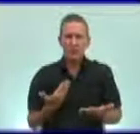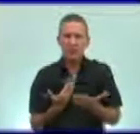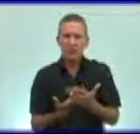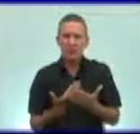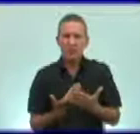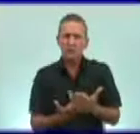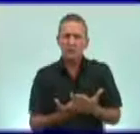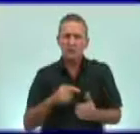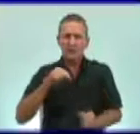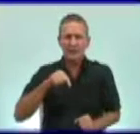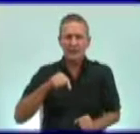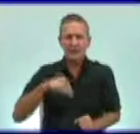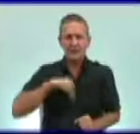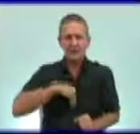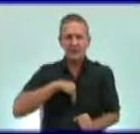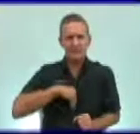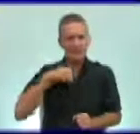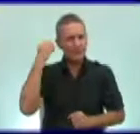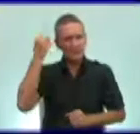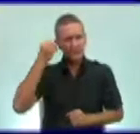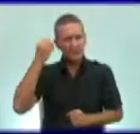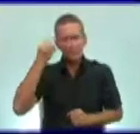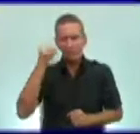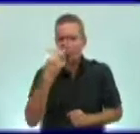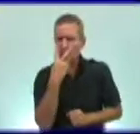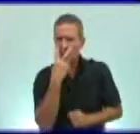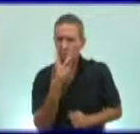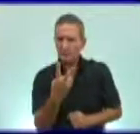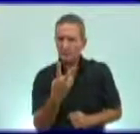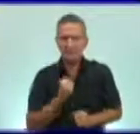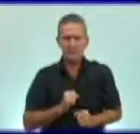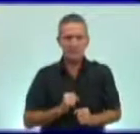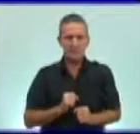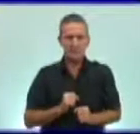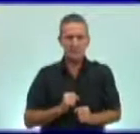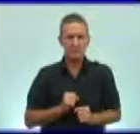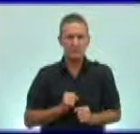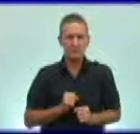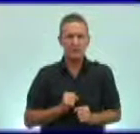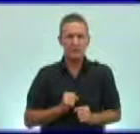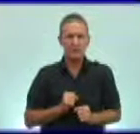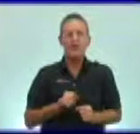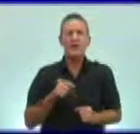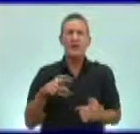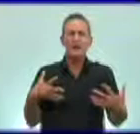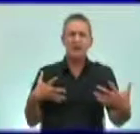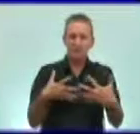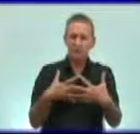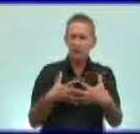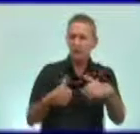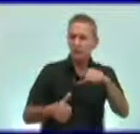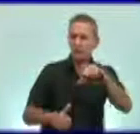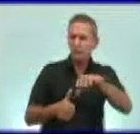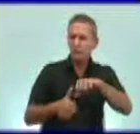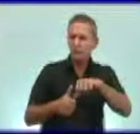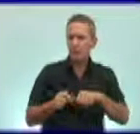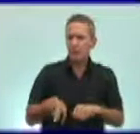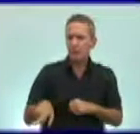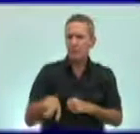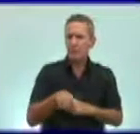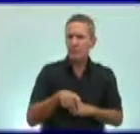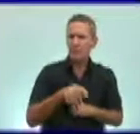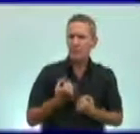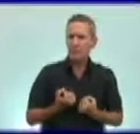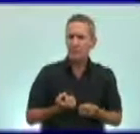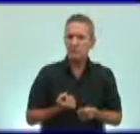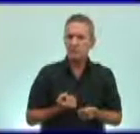este sentimiento, pensamiento y observación en términos de comportamiento? Y para ustedes, ¿qué es lo